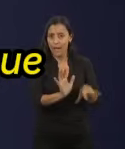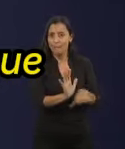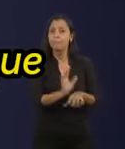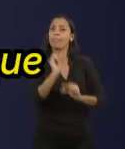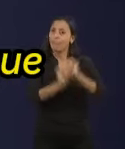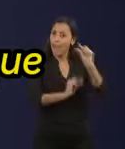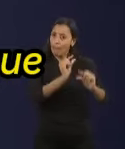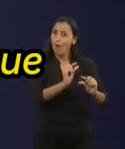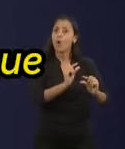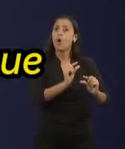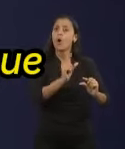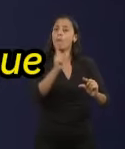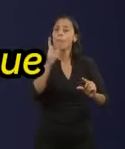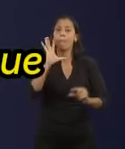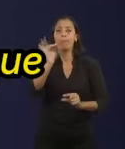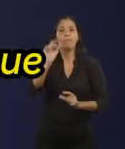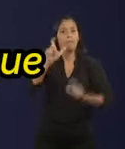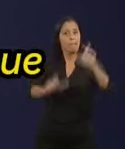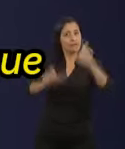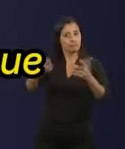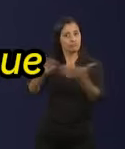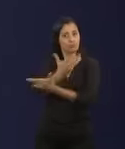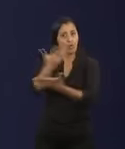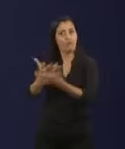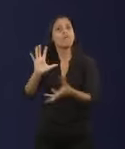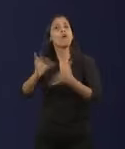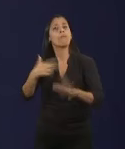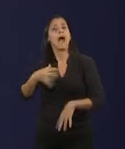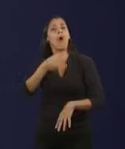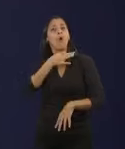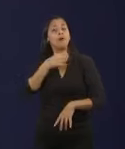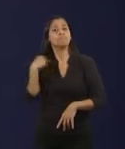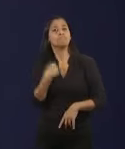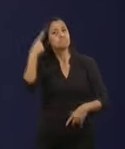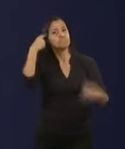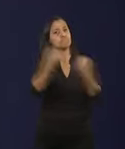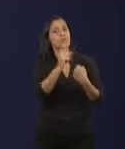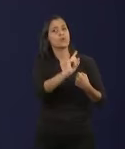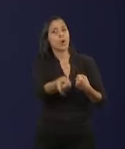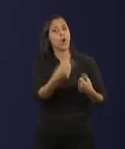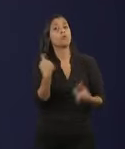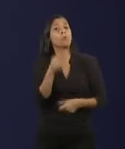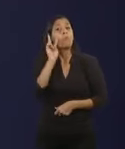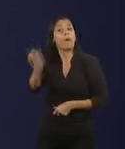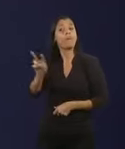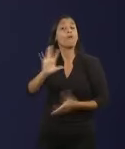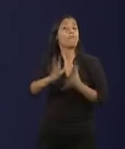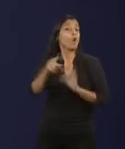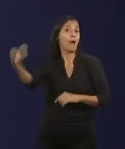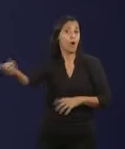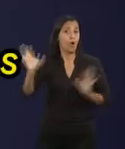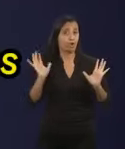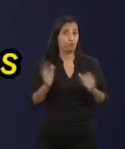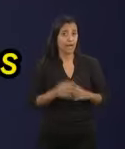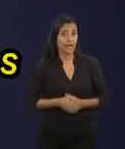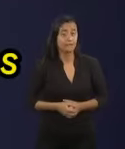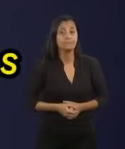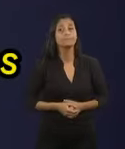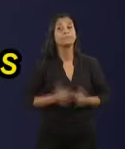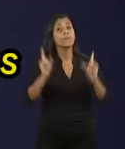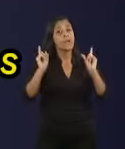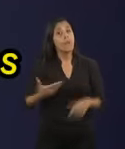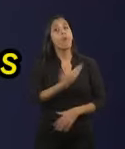claramente no condice con lo que nosotros pensamos evaluamos o visualizamos al margen de eso eh el